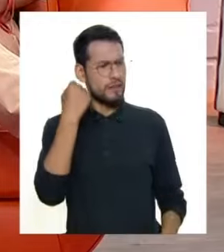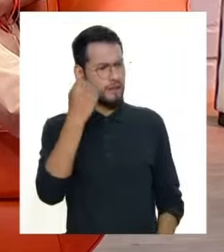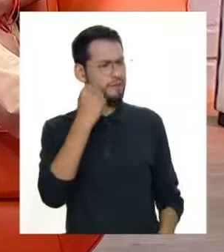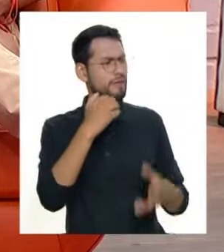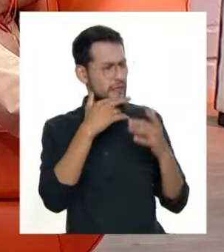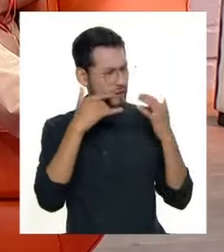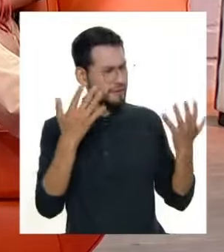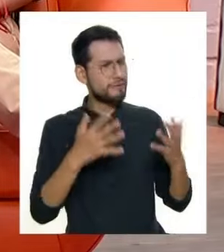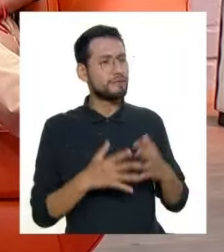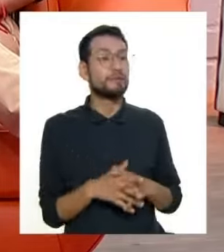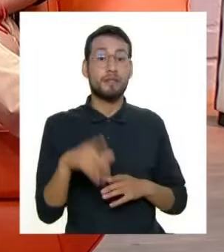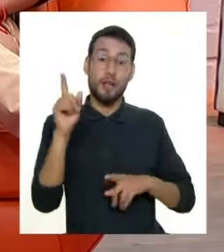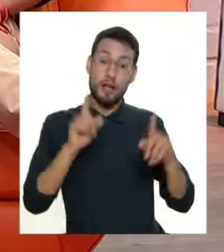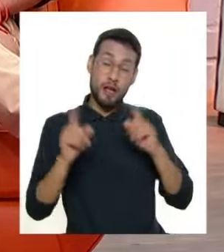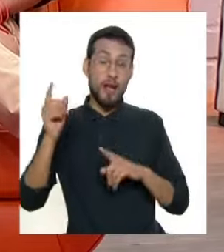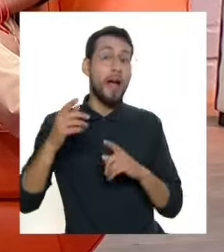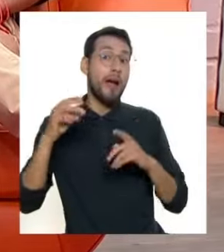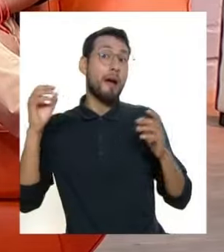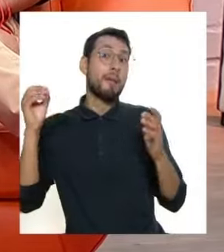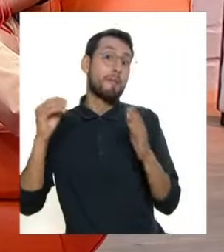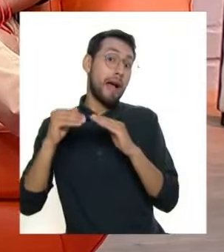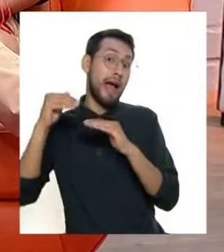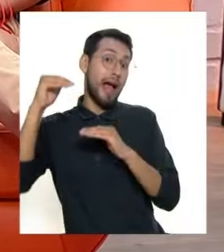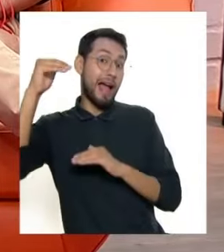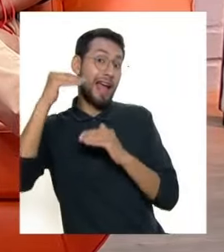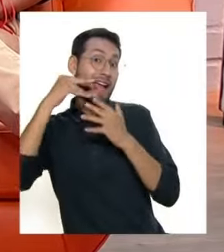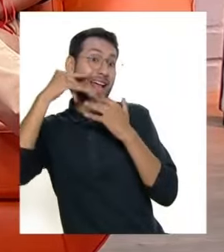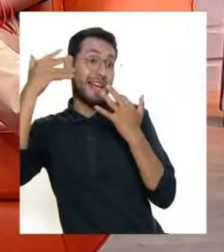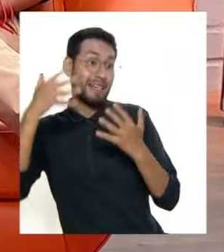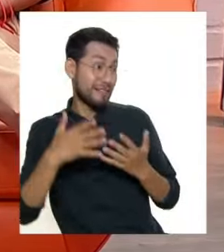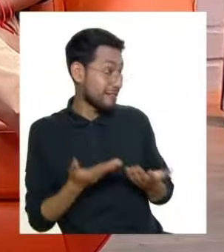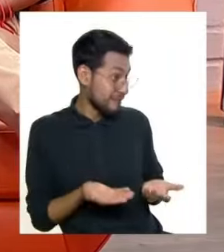ser felices. Hay gente que es más feliz que otras.